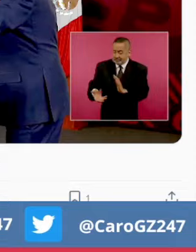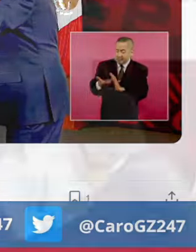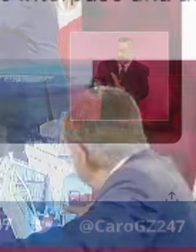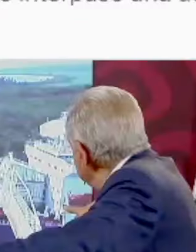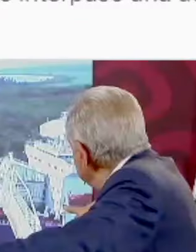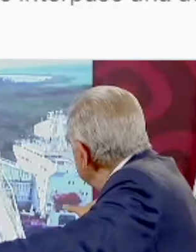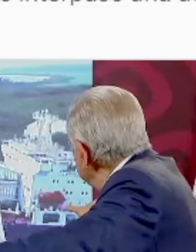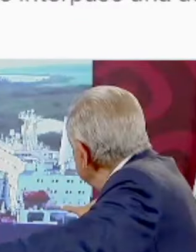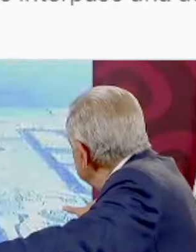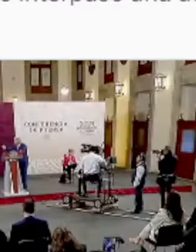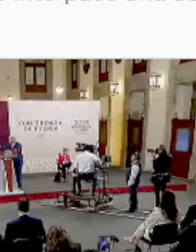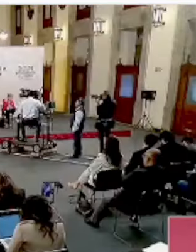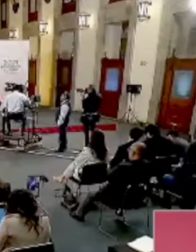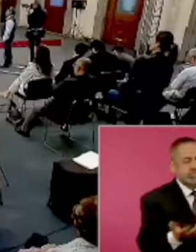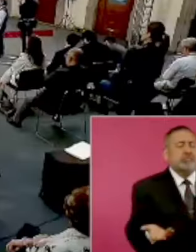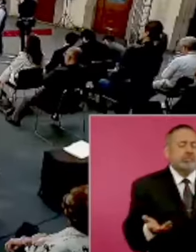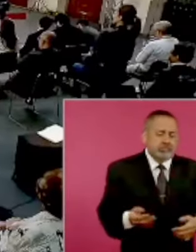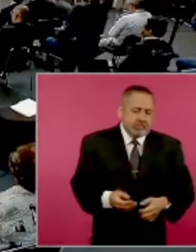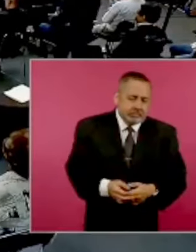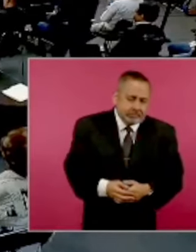Síguele.